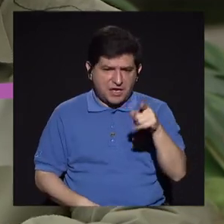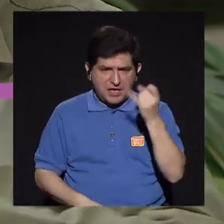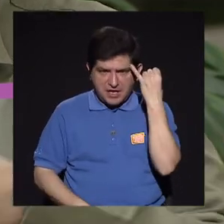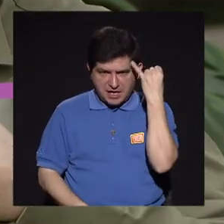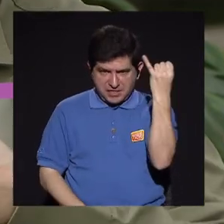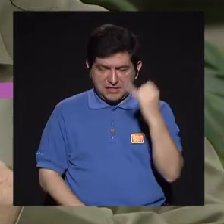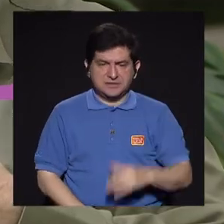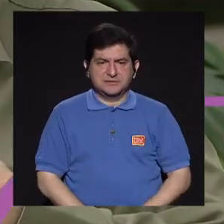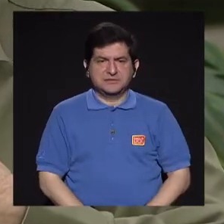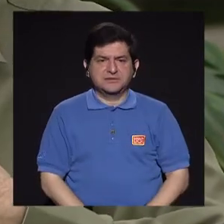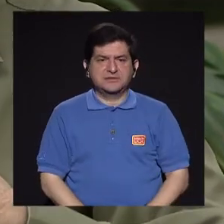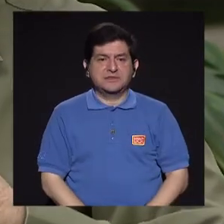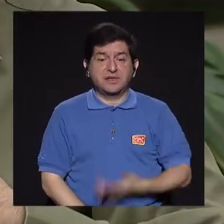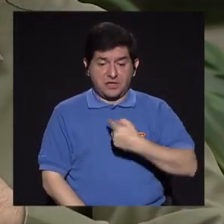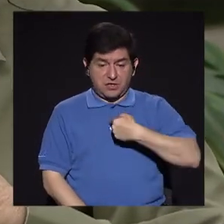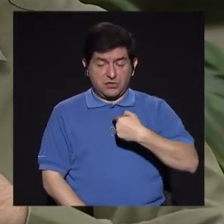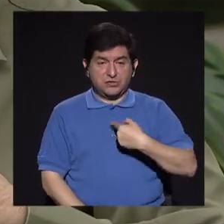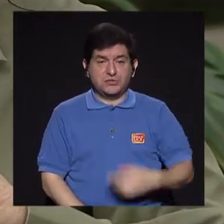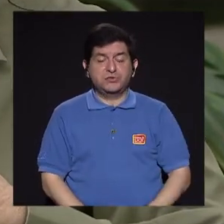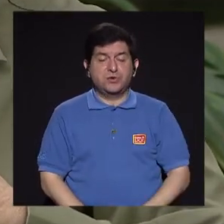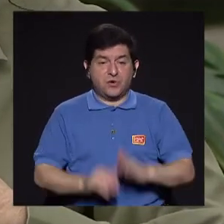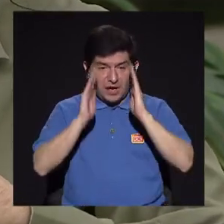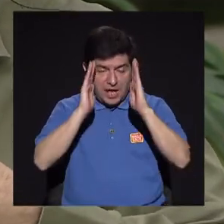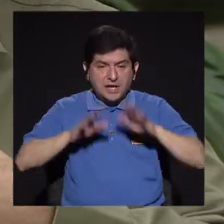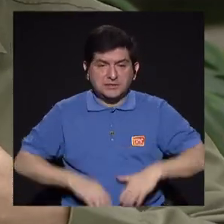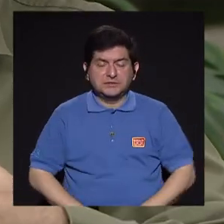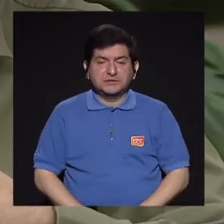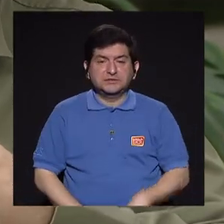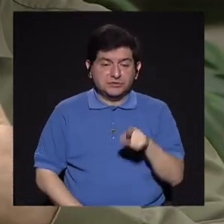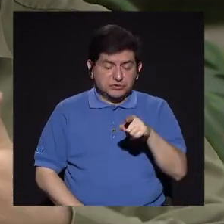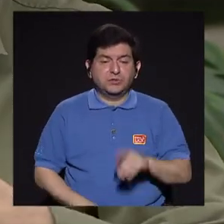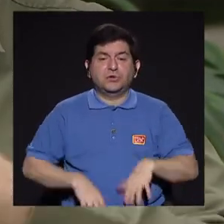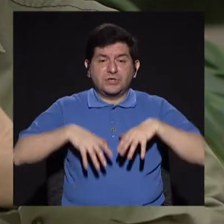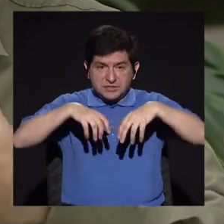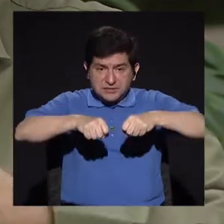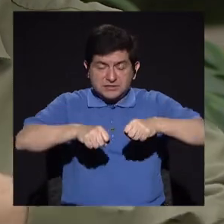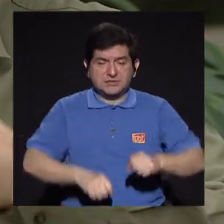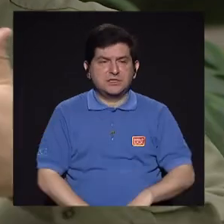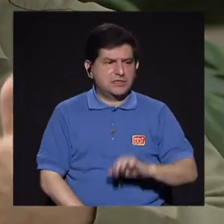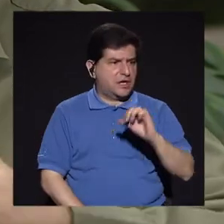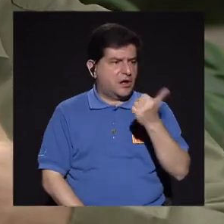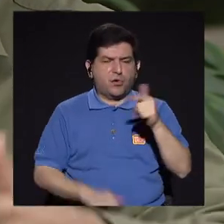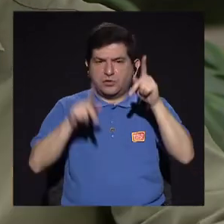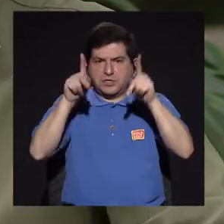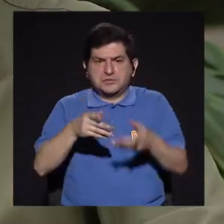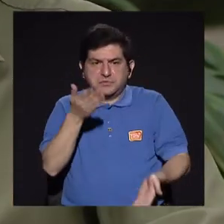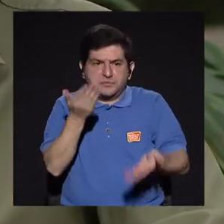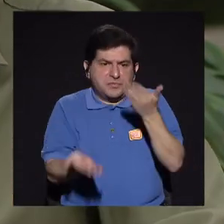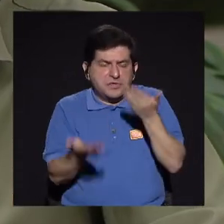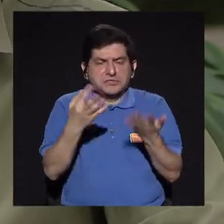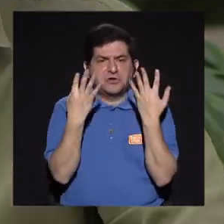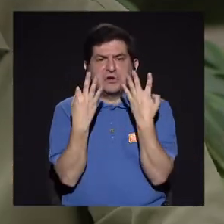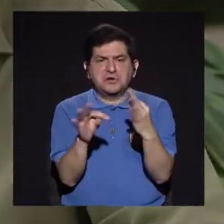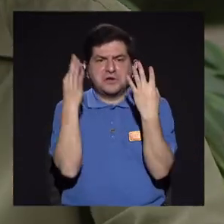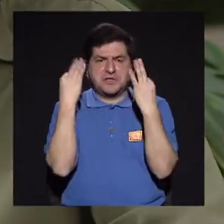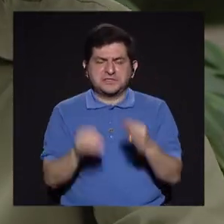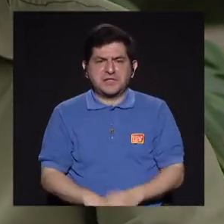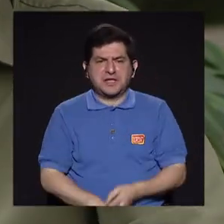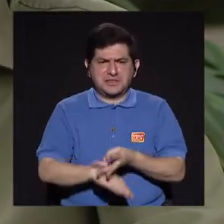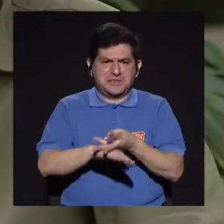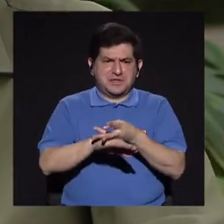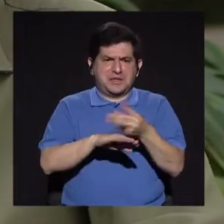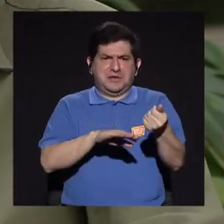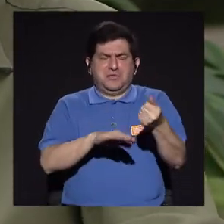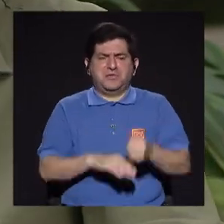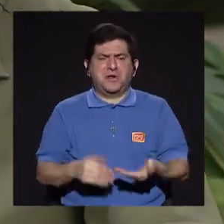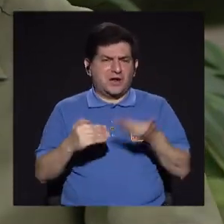de esa línea, por lo menos son los que trato yo en consulta. No soy tan osado como otros colegas que quizás se lanzan a curar